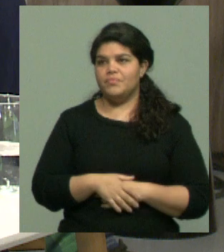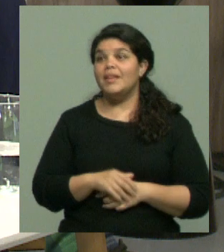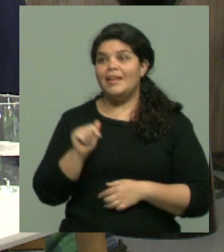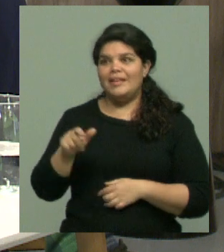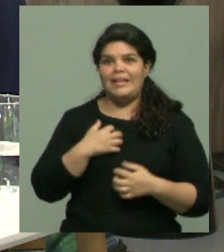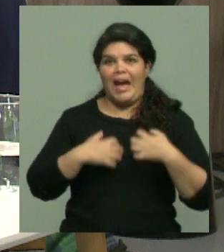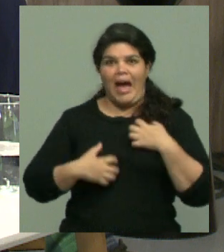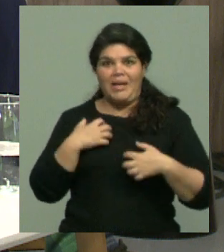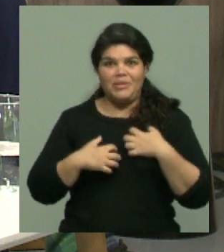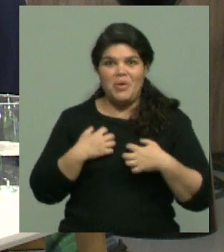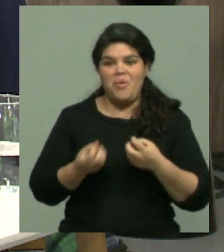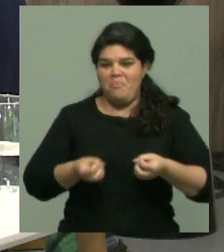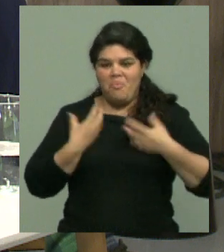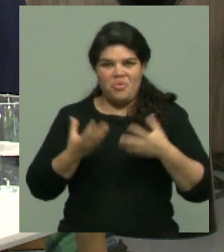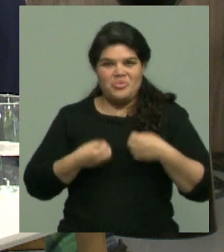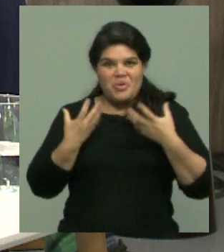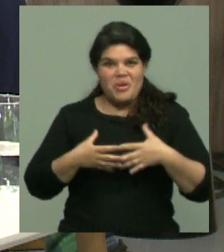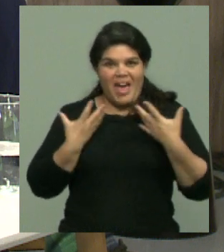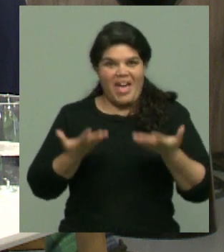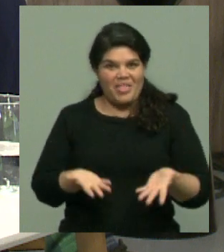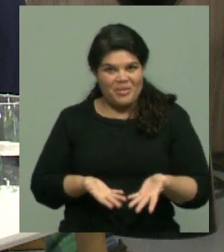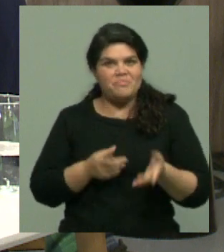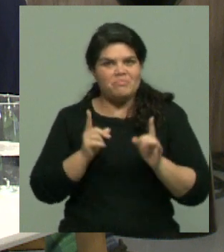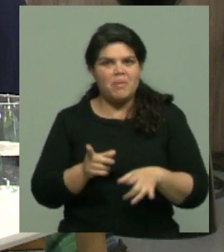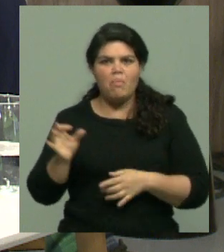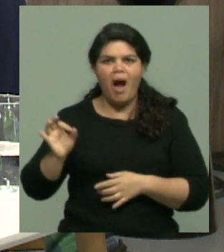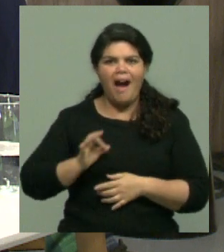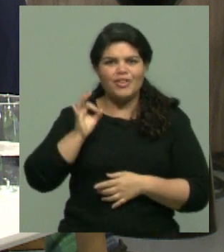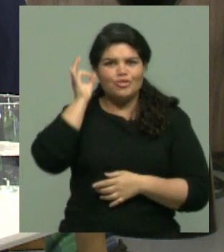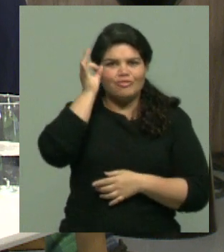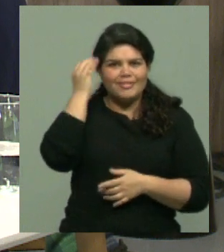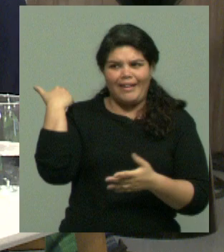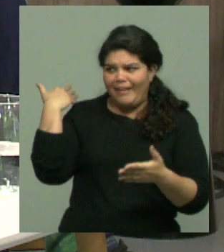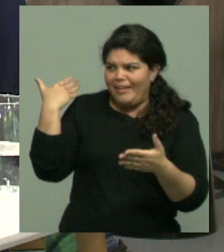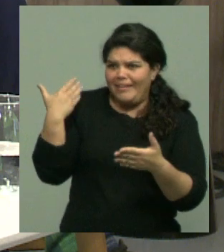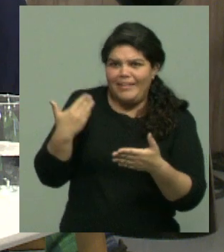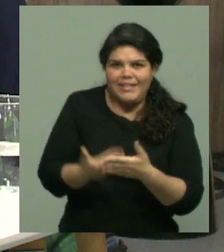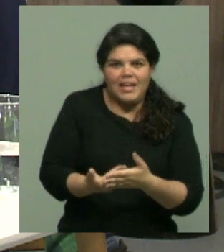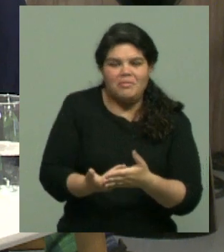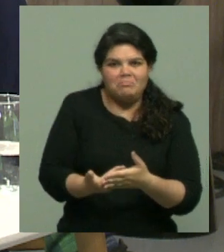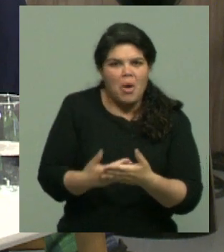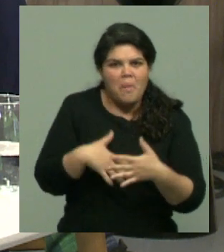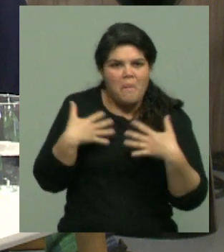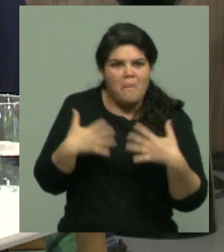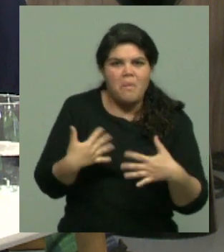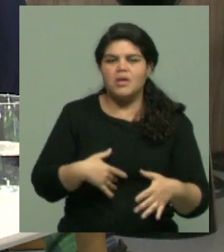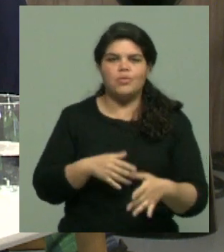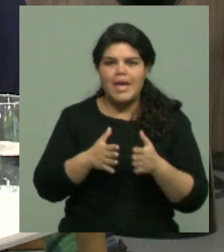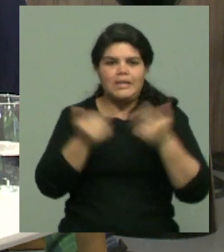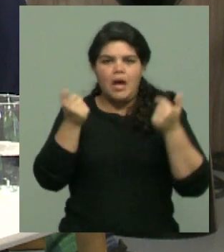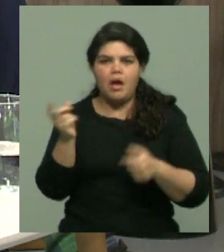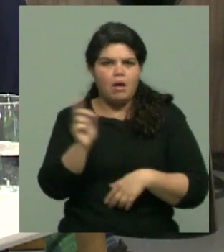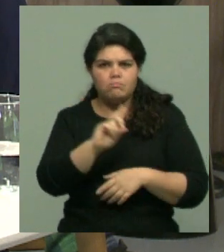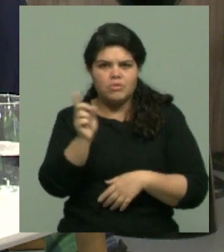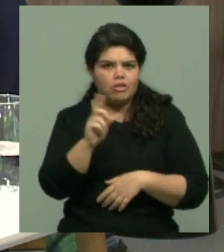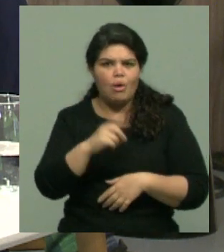emocionado por todo lo que le ha pasado. Y como decías al principio, son 30 años que dedica al karate. No es que de un día para el otro llegue esta graduación. Es muy